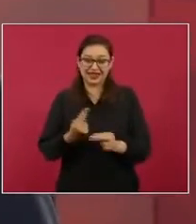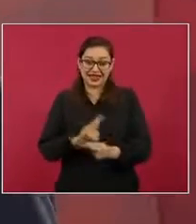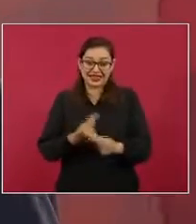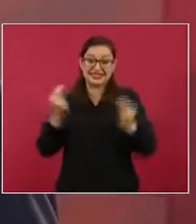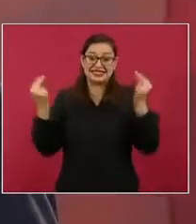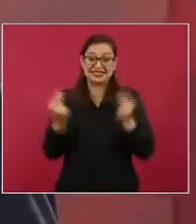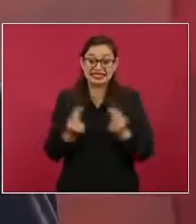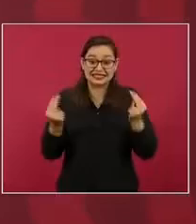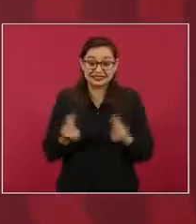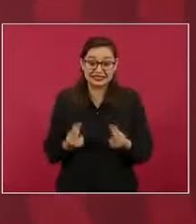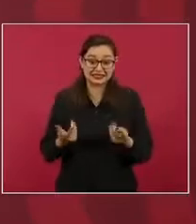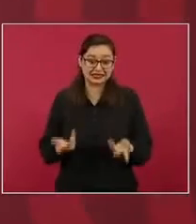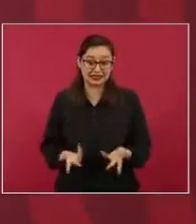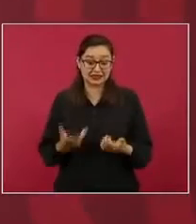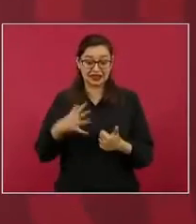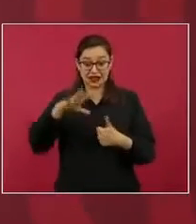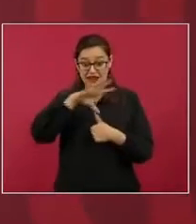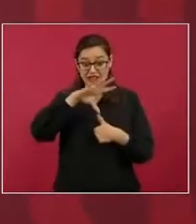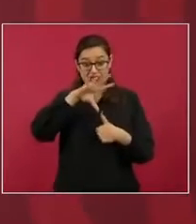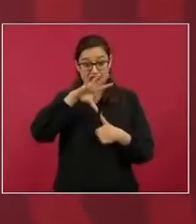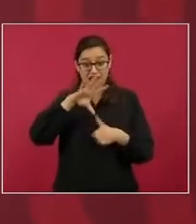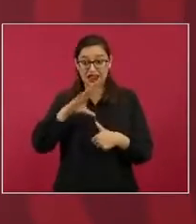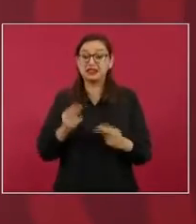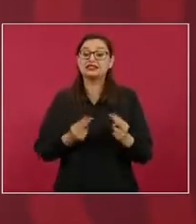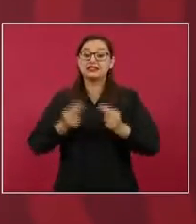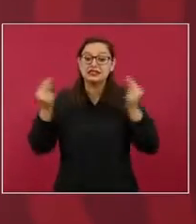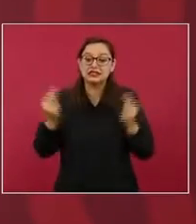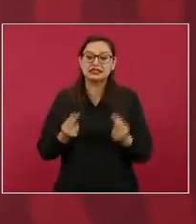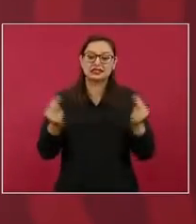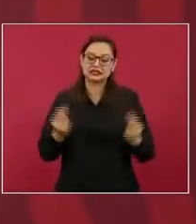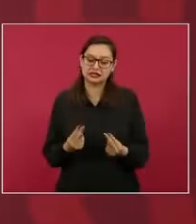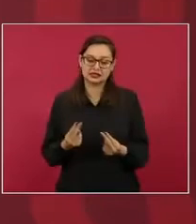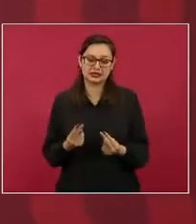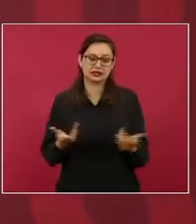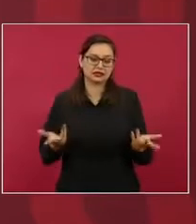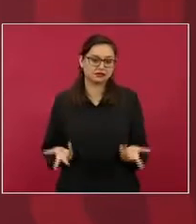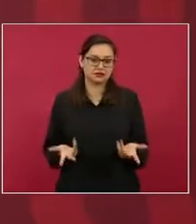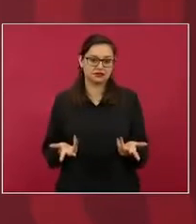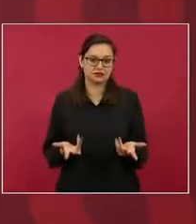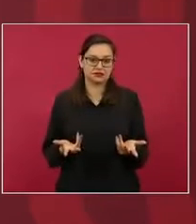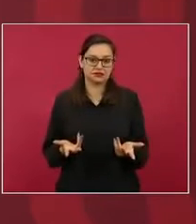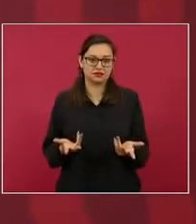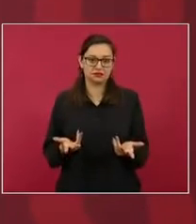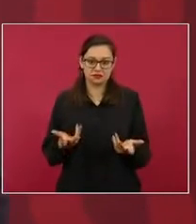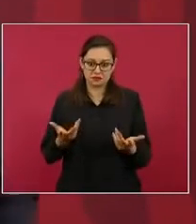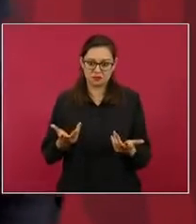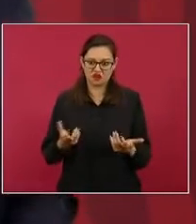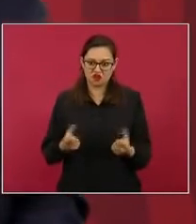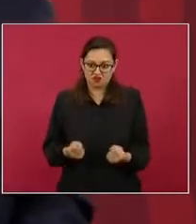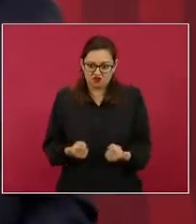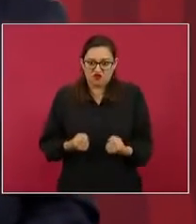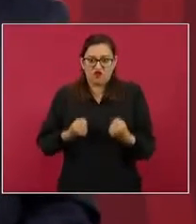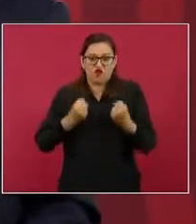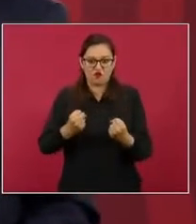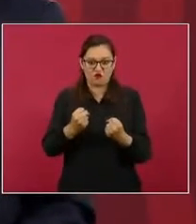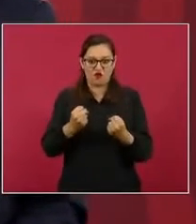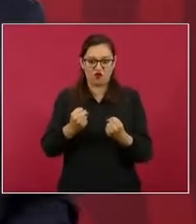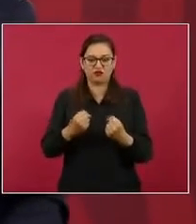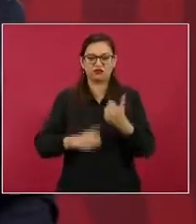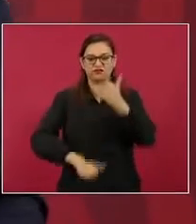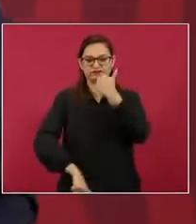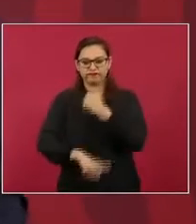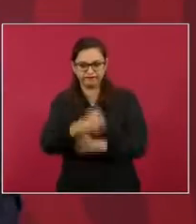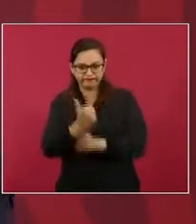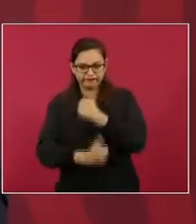en América del Norte, no vamos a poder consolidarnos como una región